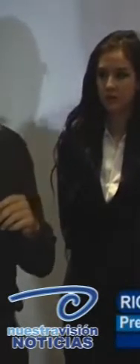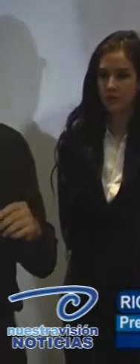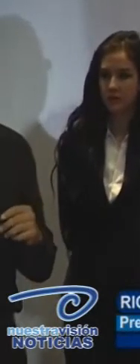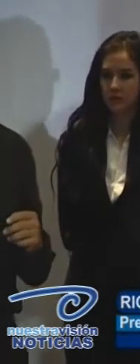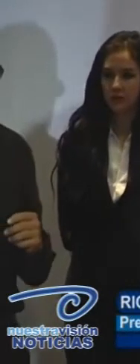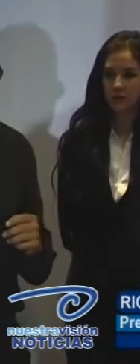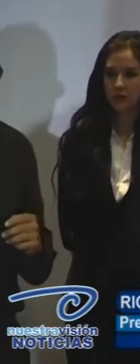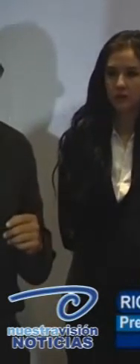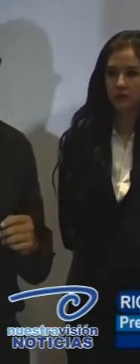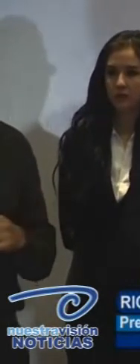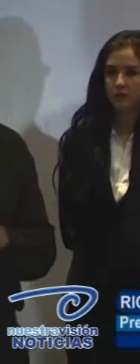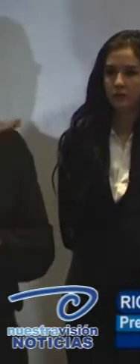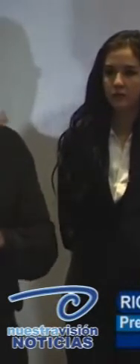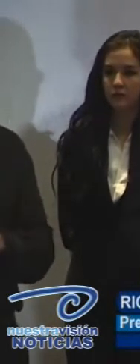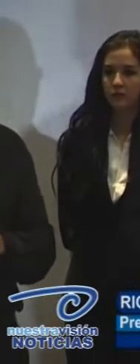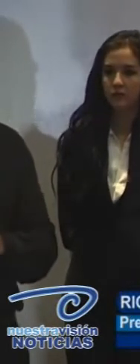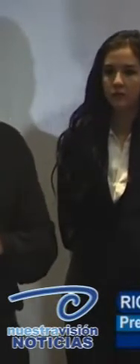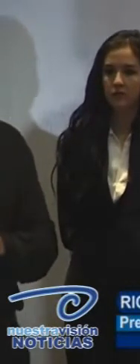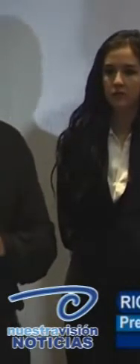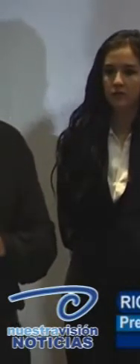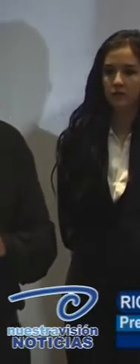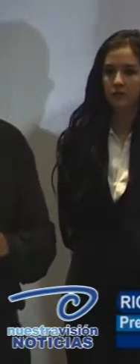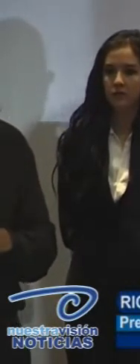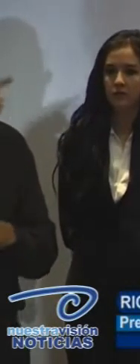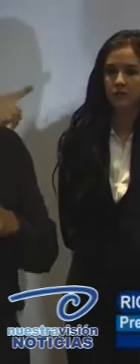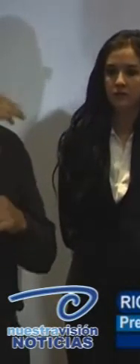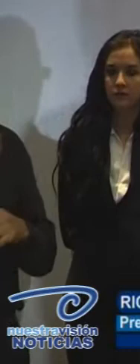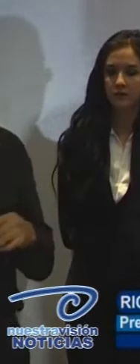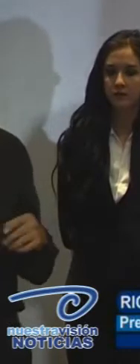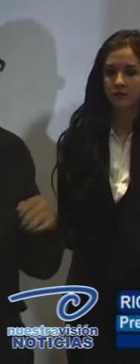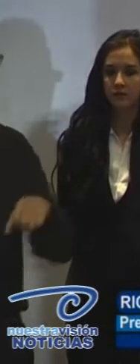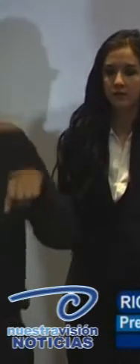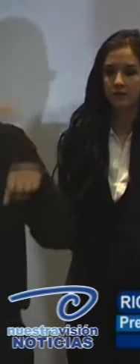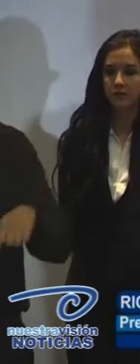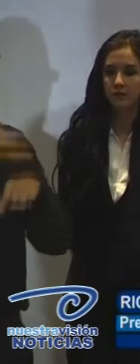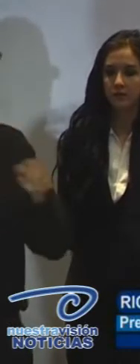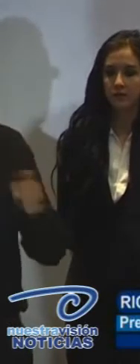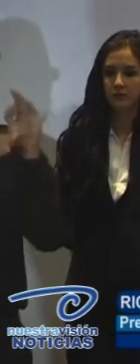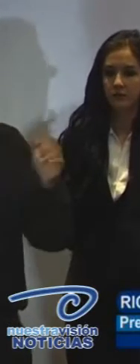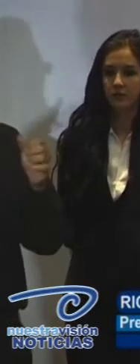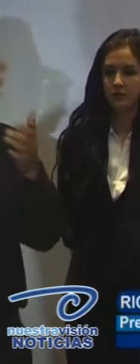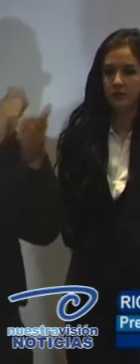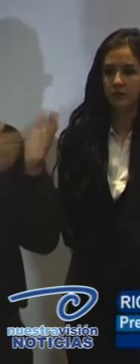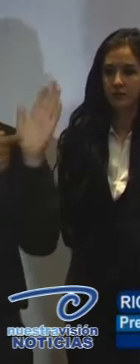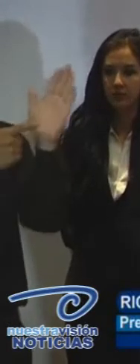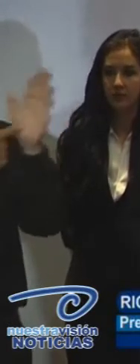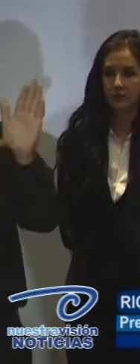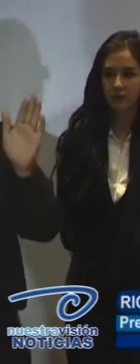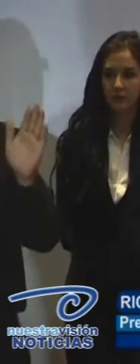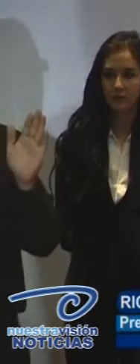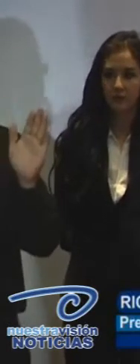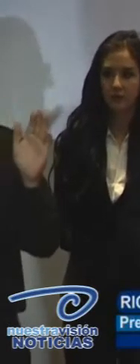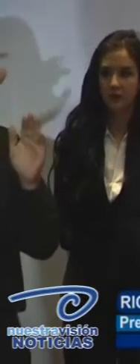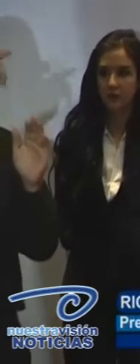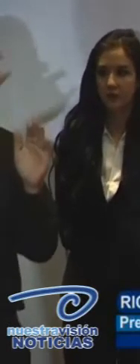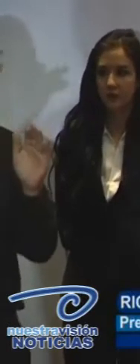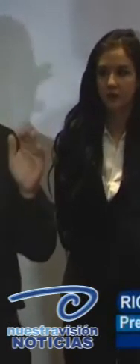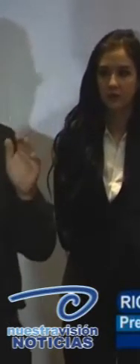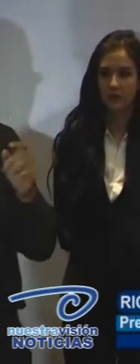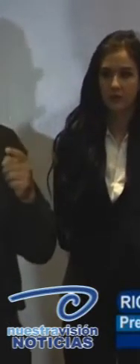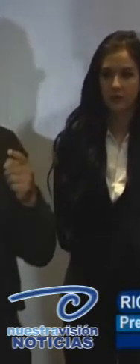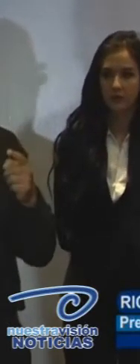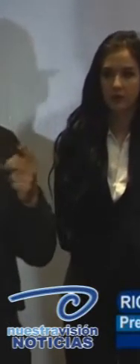municipios, podemos citar que entre los municipios que más solicitudes han recibido está el municipio de Erongarícuaro con